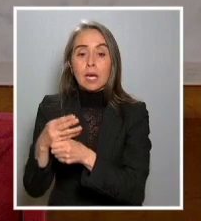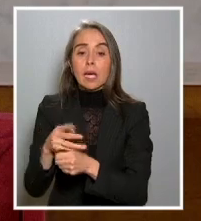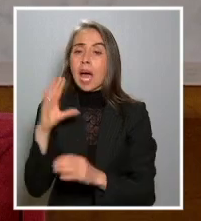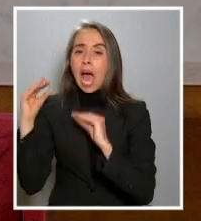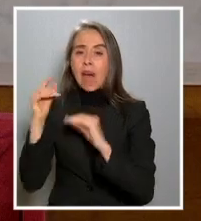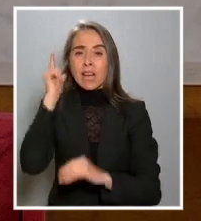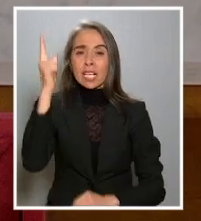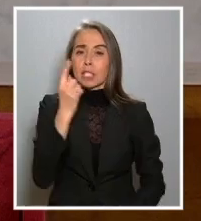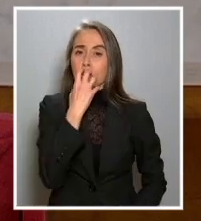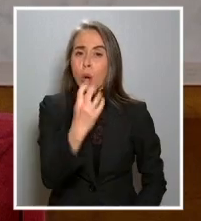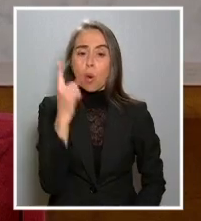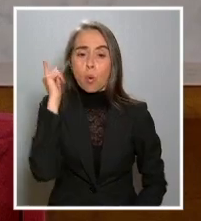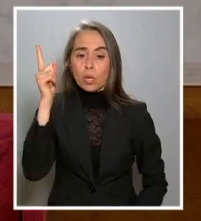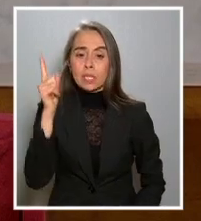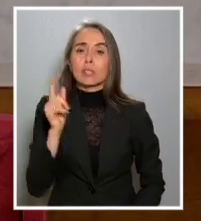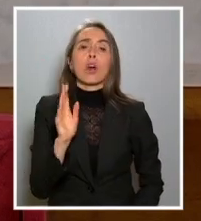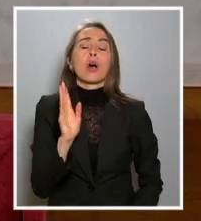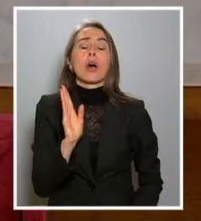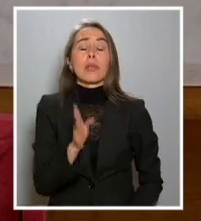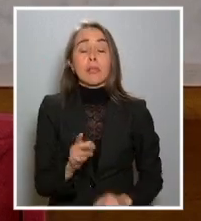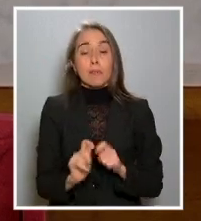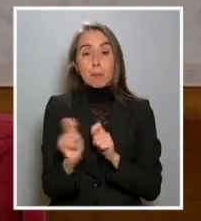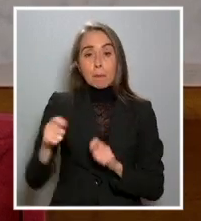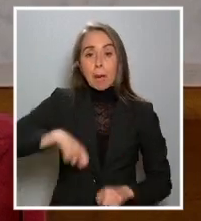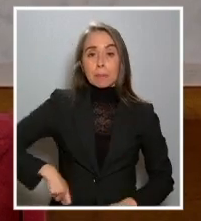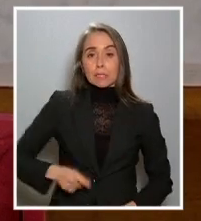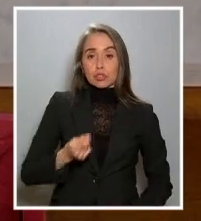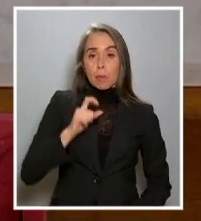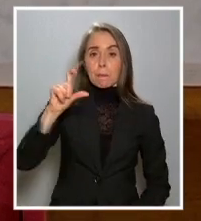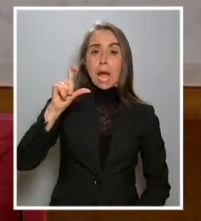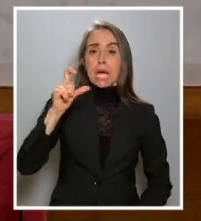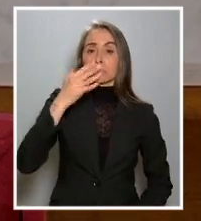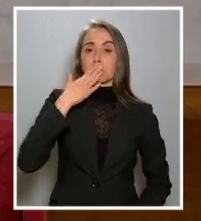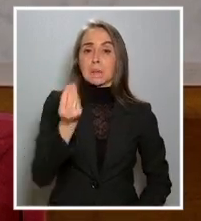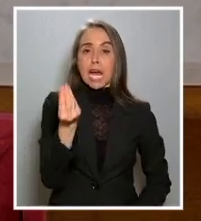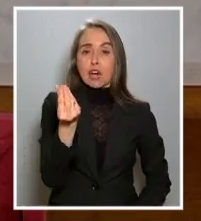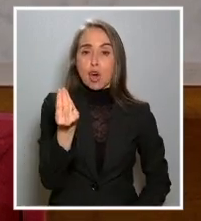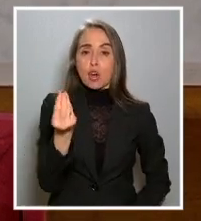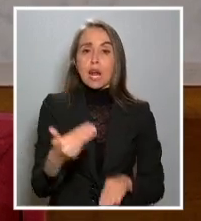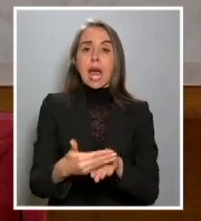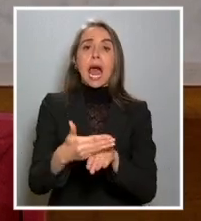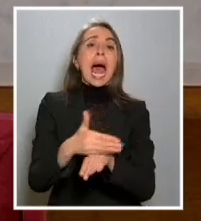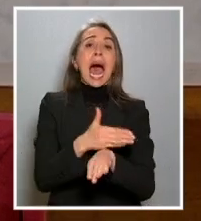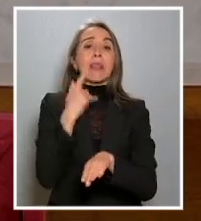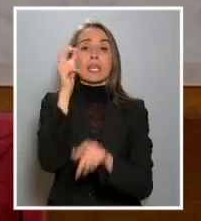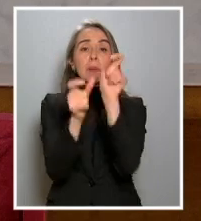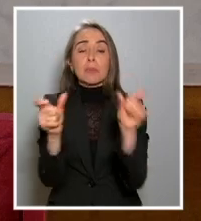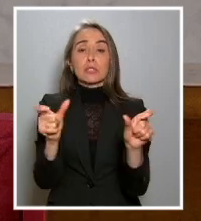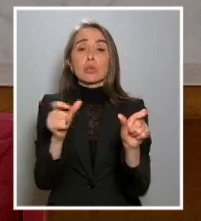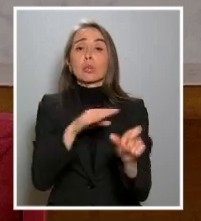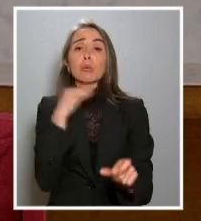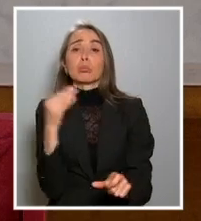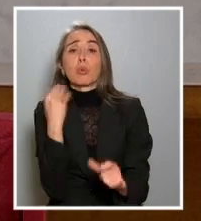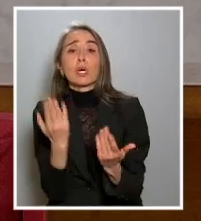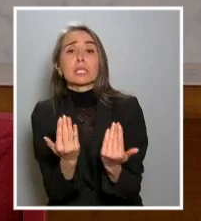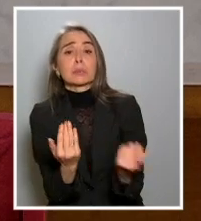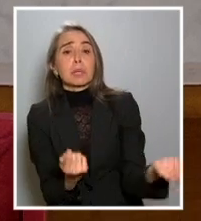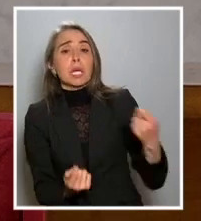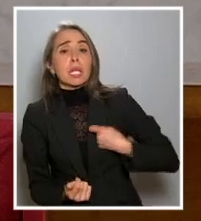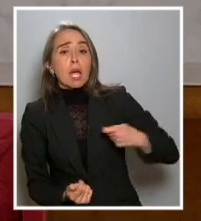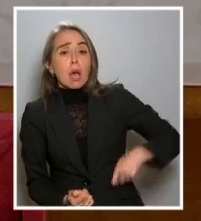Tenemos que ser capaces de mejorar las pensiones antes que las personas mueran esperando.